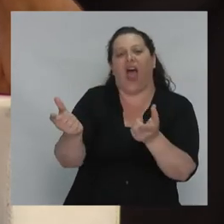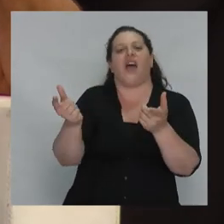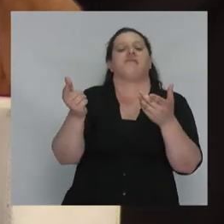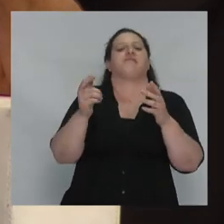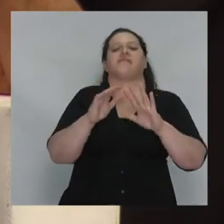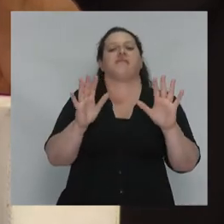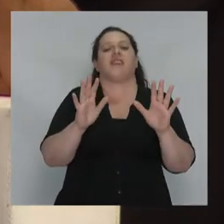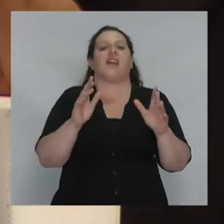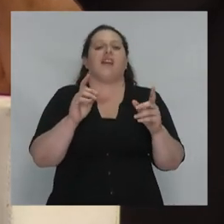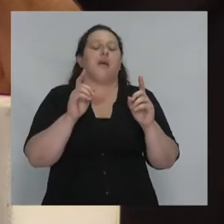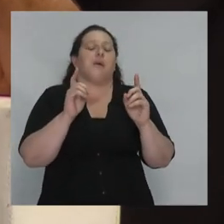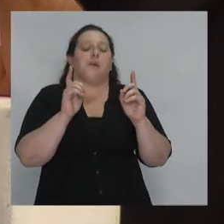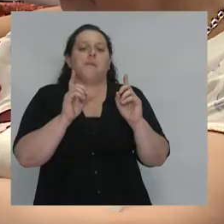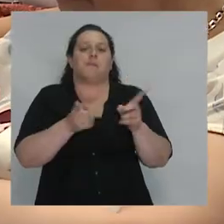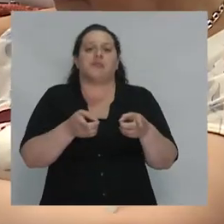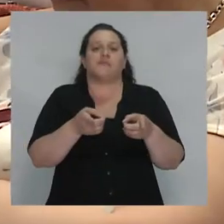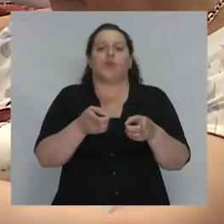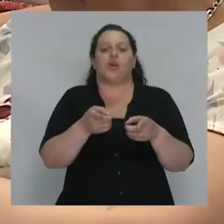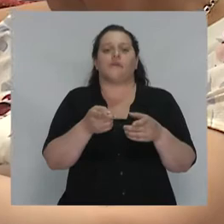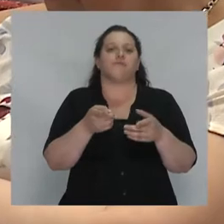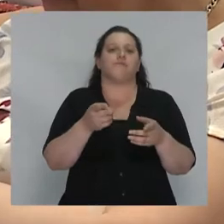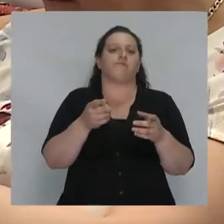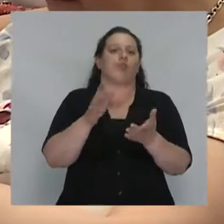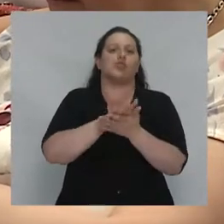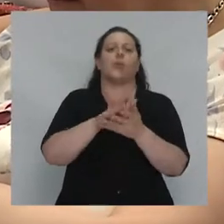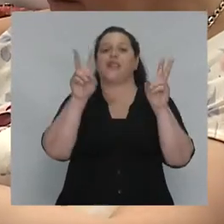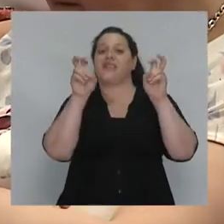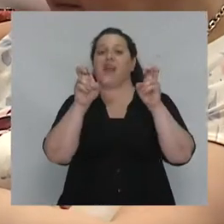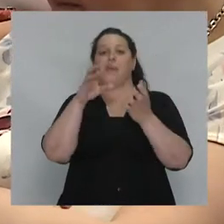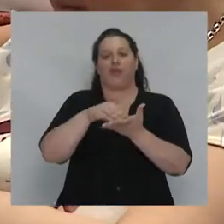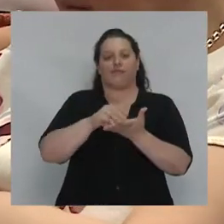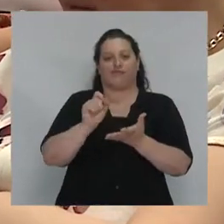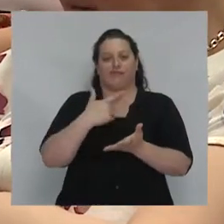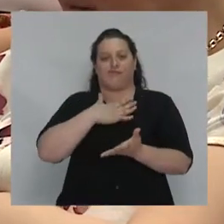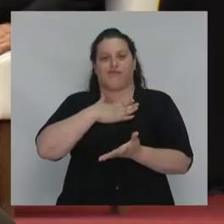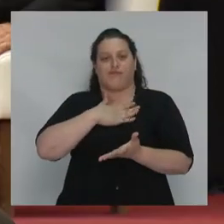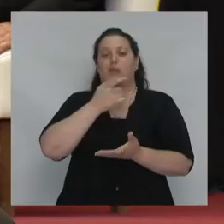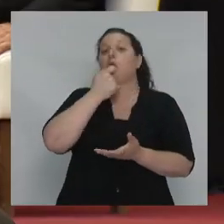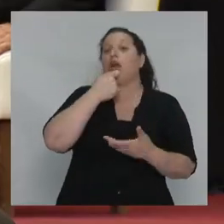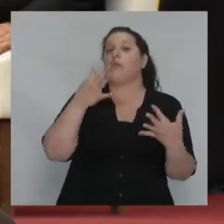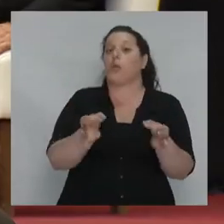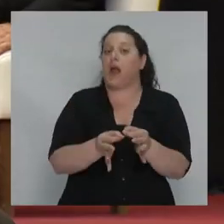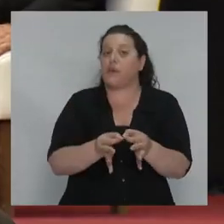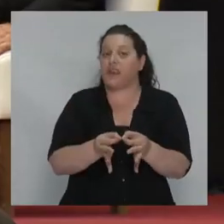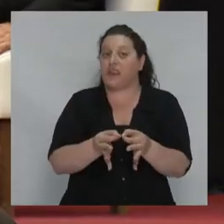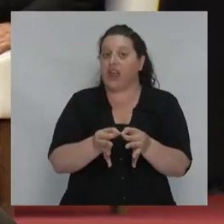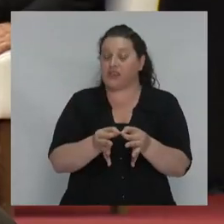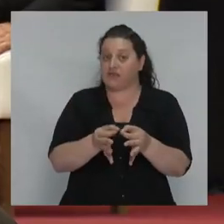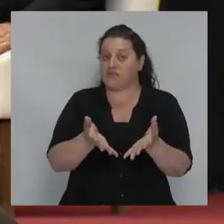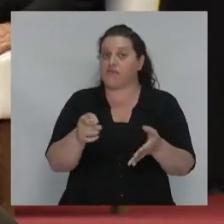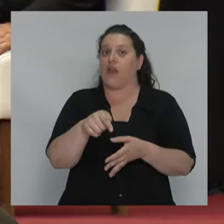que le suenan hoy día utópicos a la gente como soberanía. Las Malvinas, por ejemplo, que fue un tema de